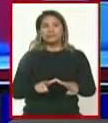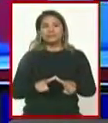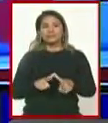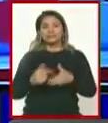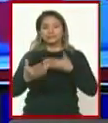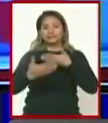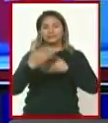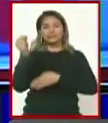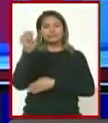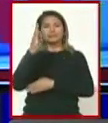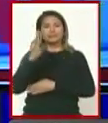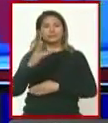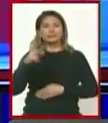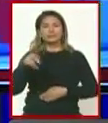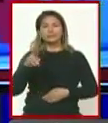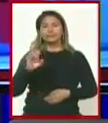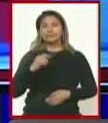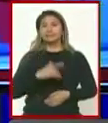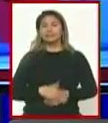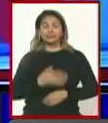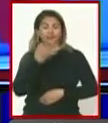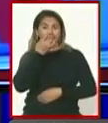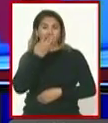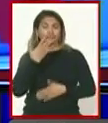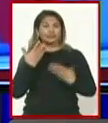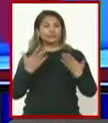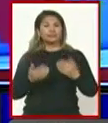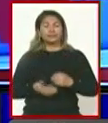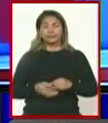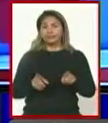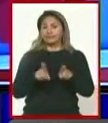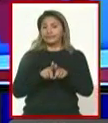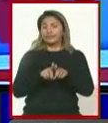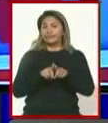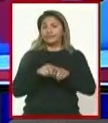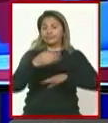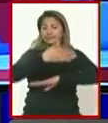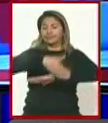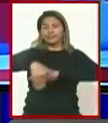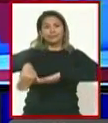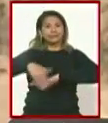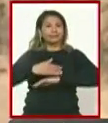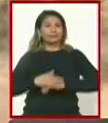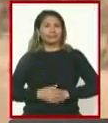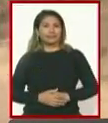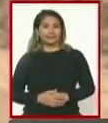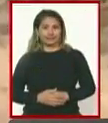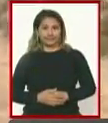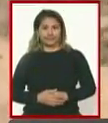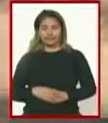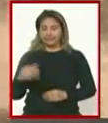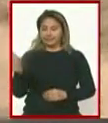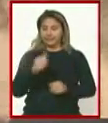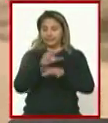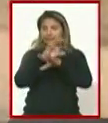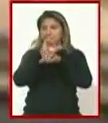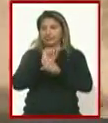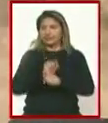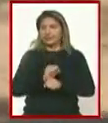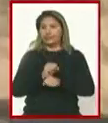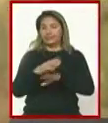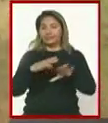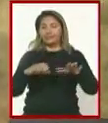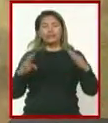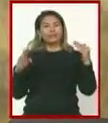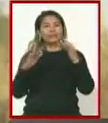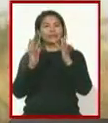con Brasil, esto es Puerto Suárez. La droga estaba justamente en plena carretera. Un patrullaje rutinario realizado en